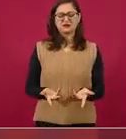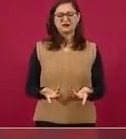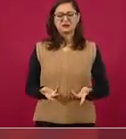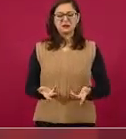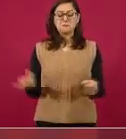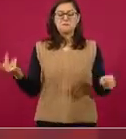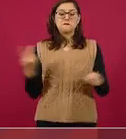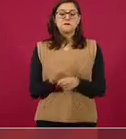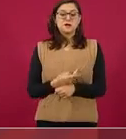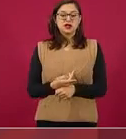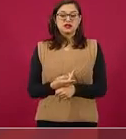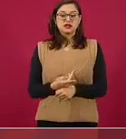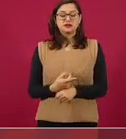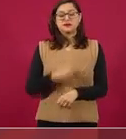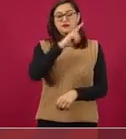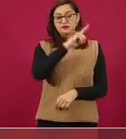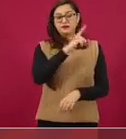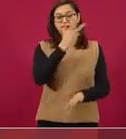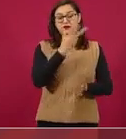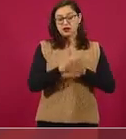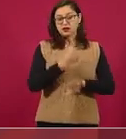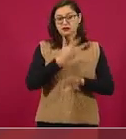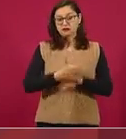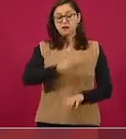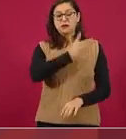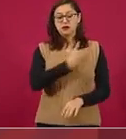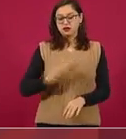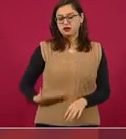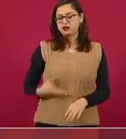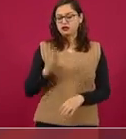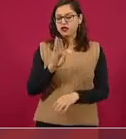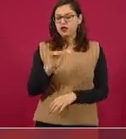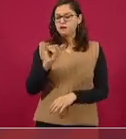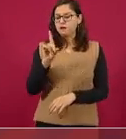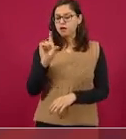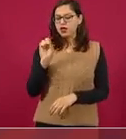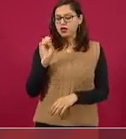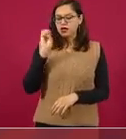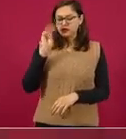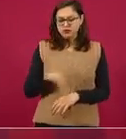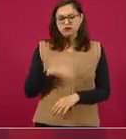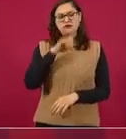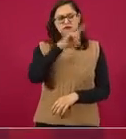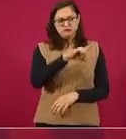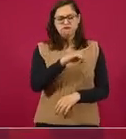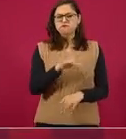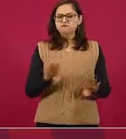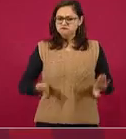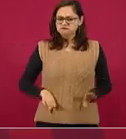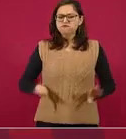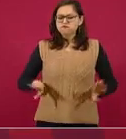puede tener muy buenas intenciones, las tiene, de respeto hacia México,